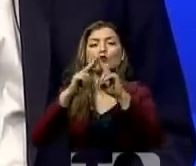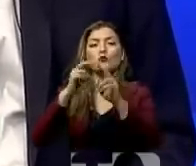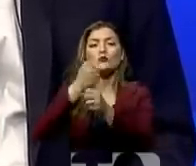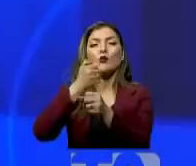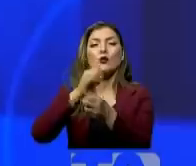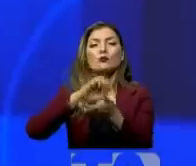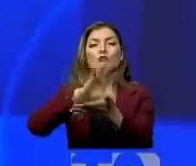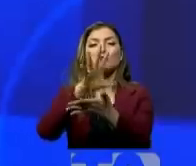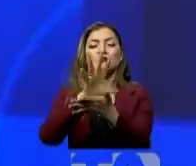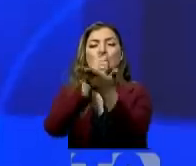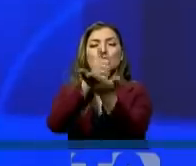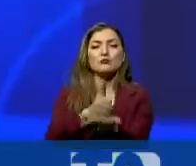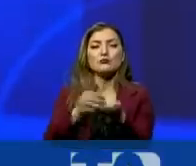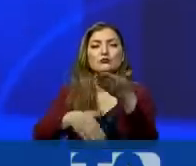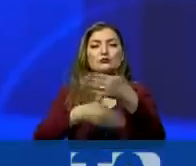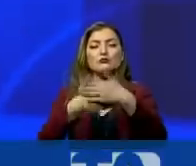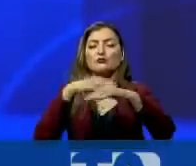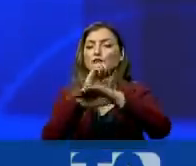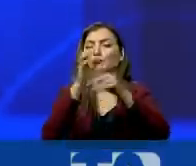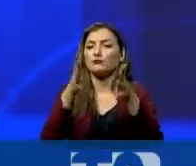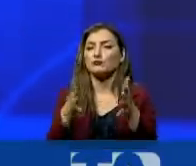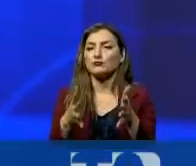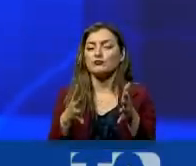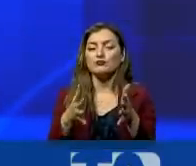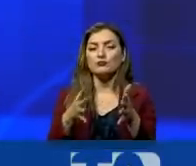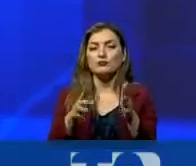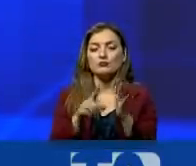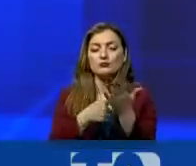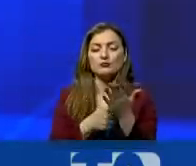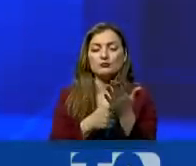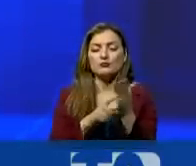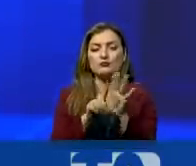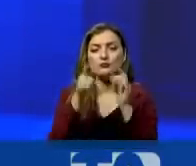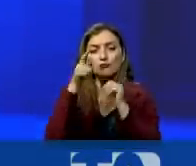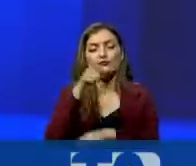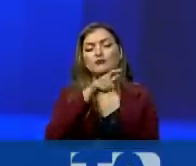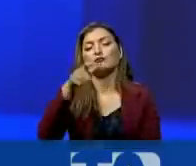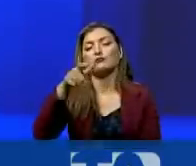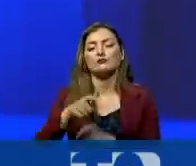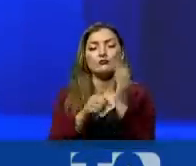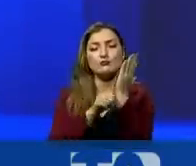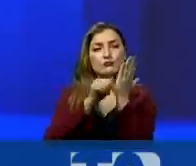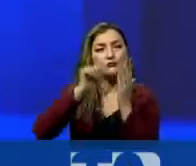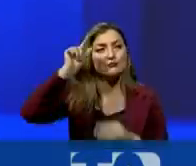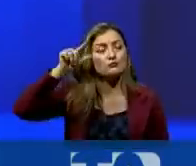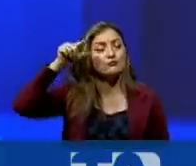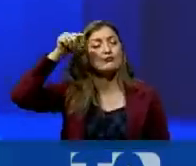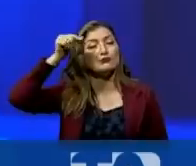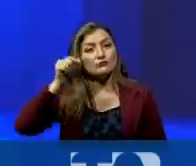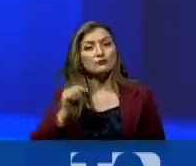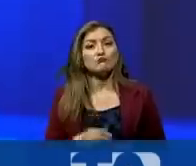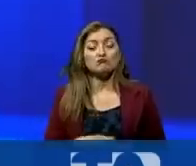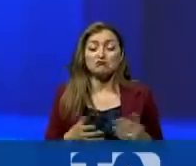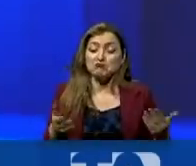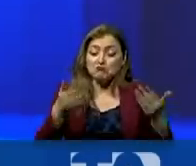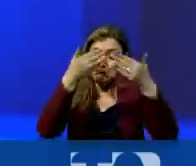en pos de beneficiar a todos los ecuatorianos a través del trato de las leyes de la fiscalización el ministro de gobierno tiene los